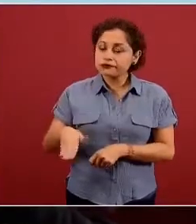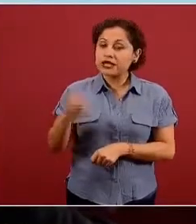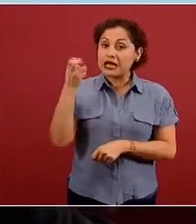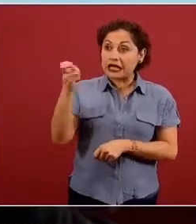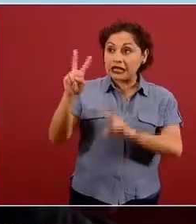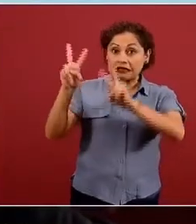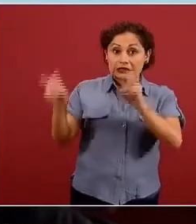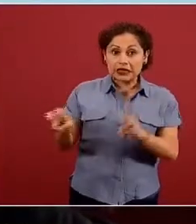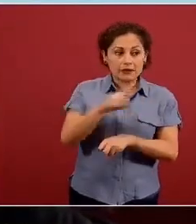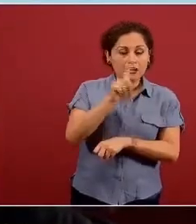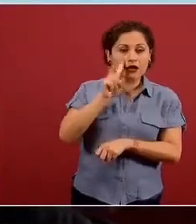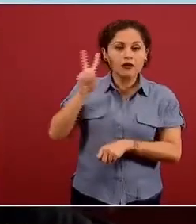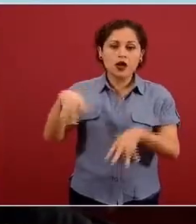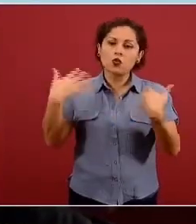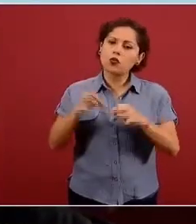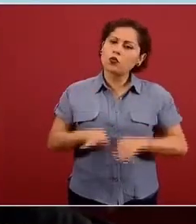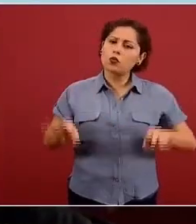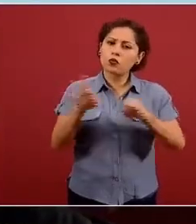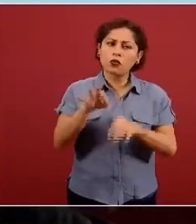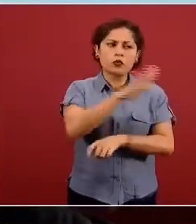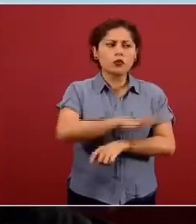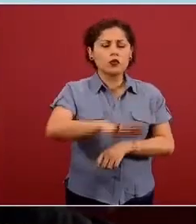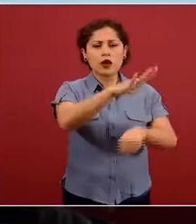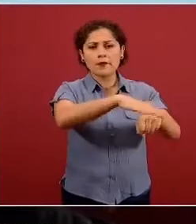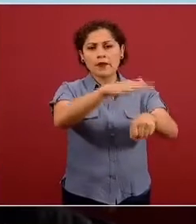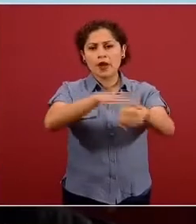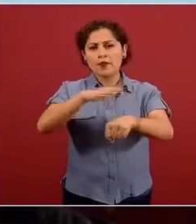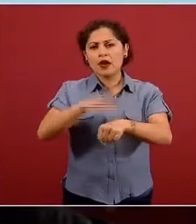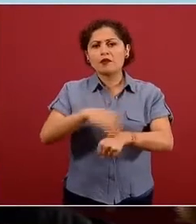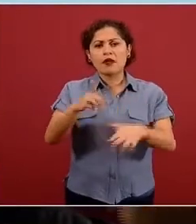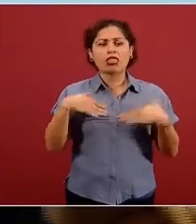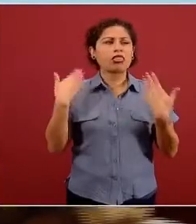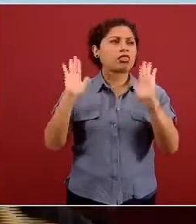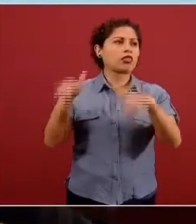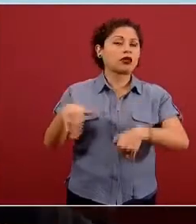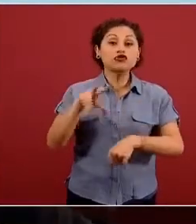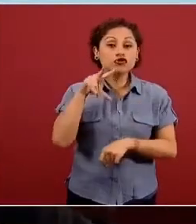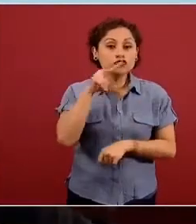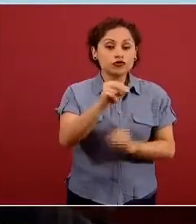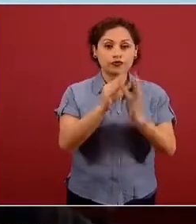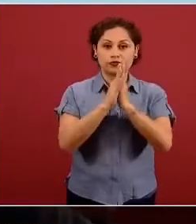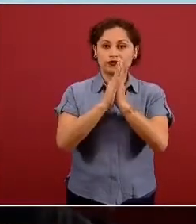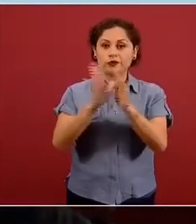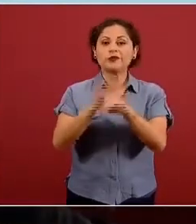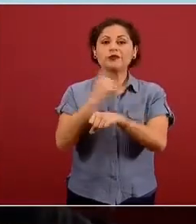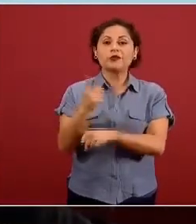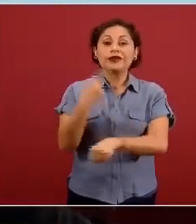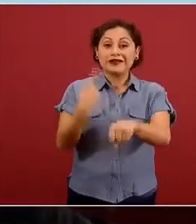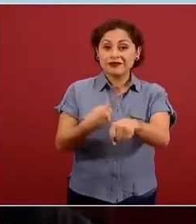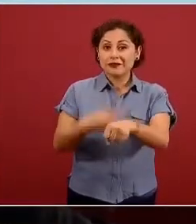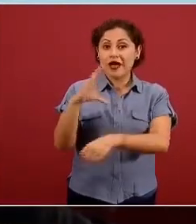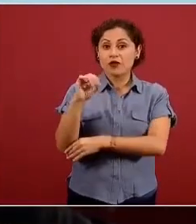es no confiarse. Volvemos a insistir en esto, lo seguiremos diciendo, no confiarse. COVID es una enfermedad que puede tomar